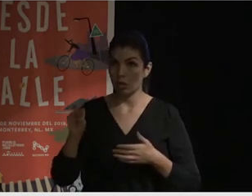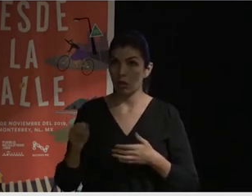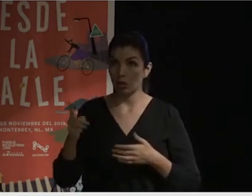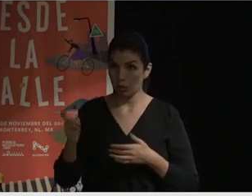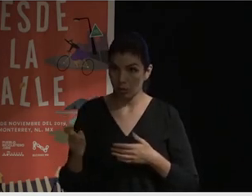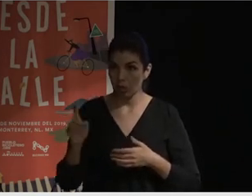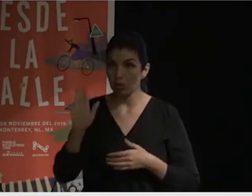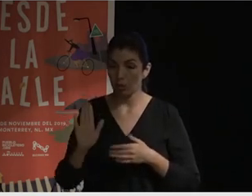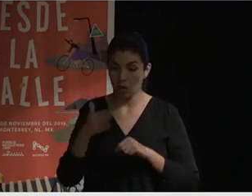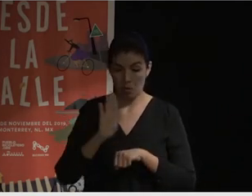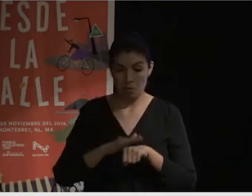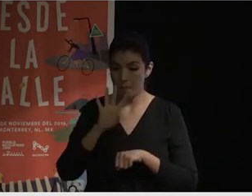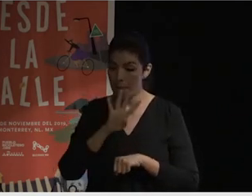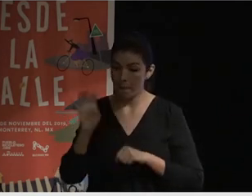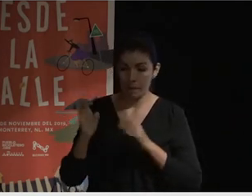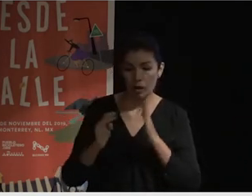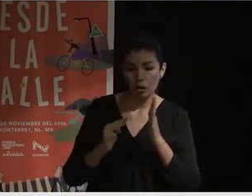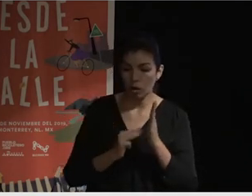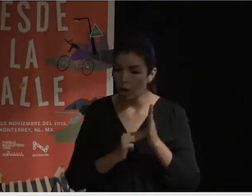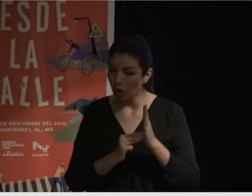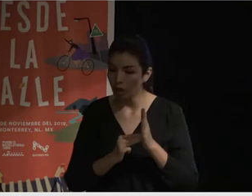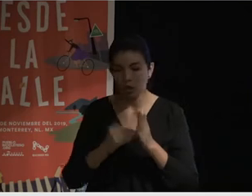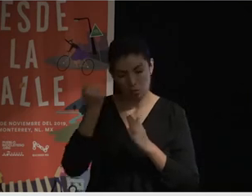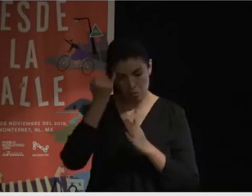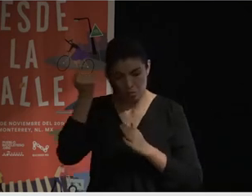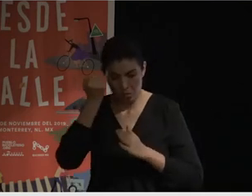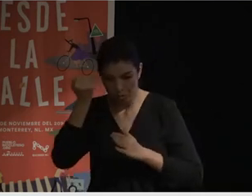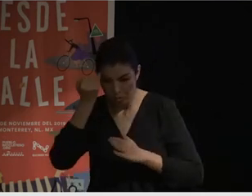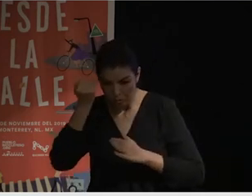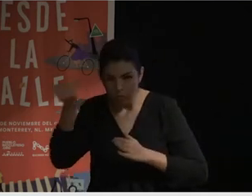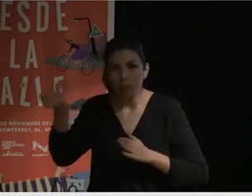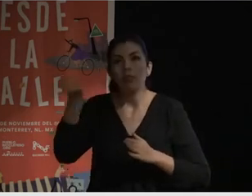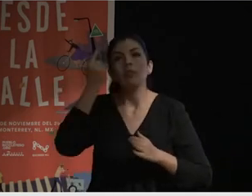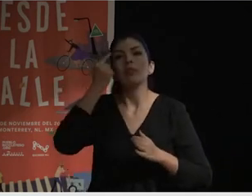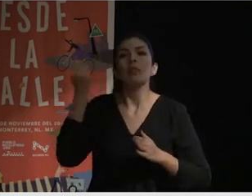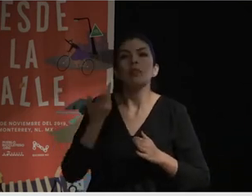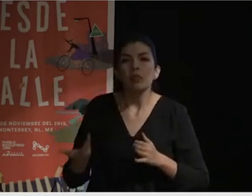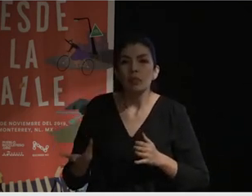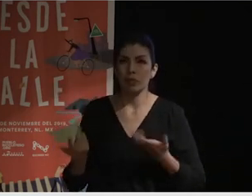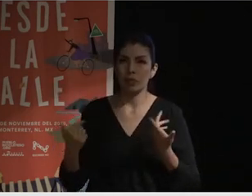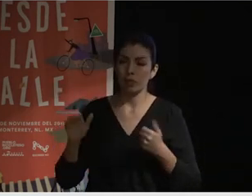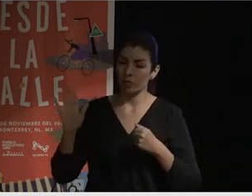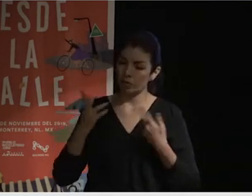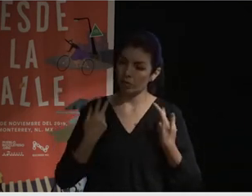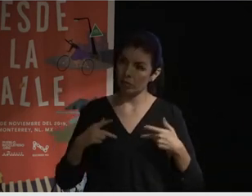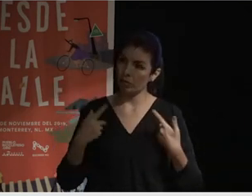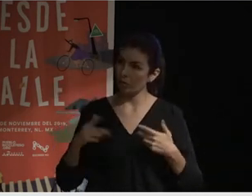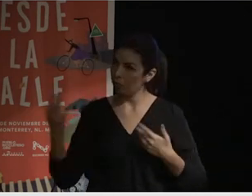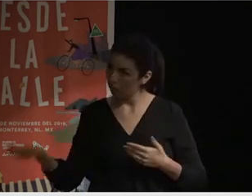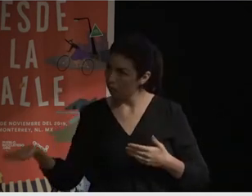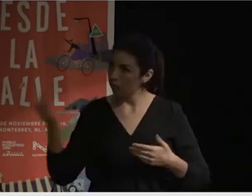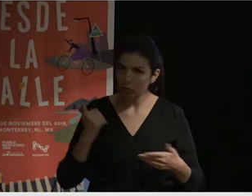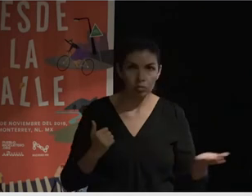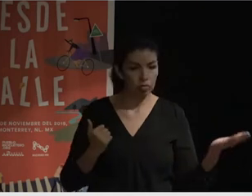colonias que se han densificado con la misma familia, pequeña propiedad, digamos, que pues, yo mismo le agrego el